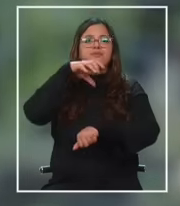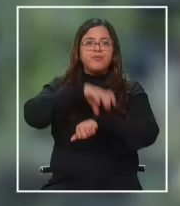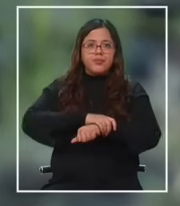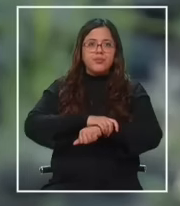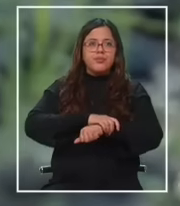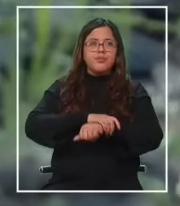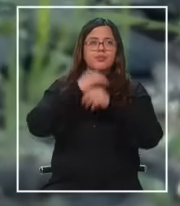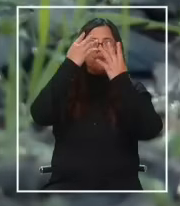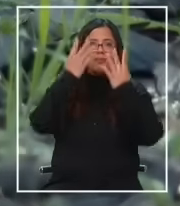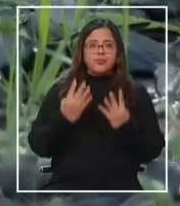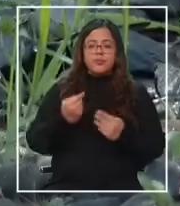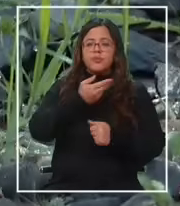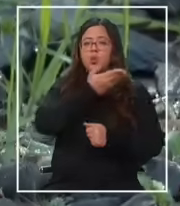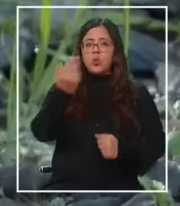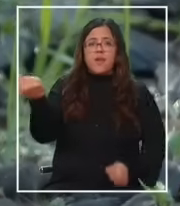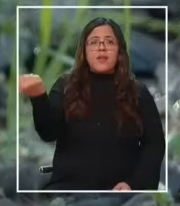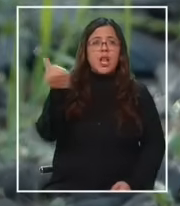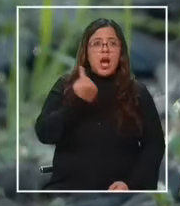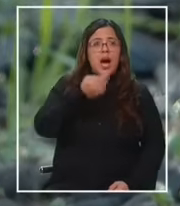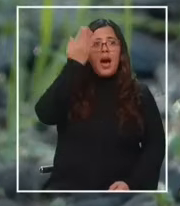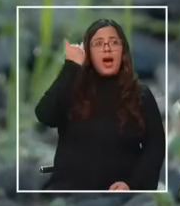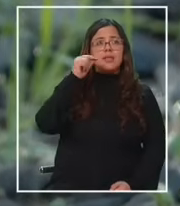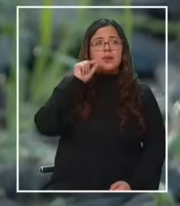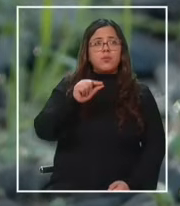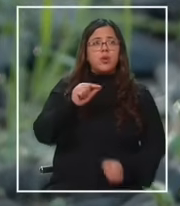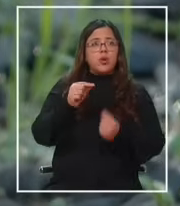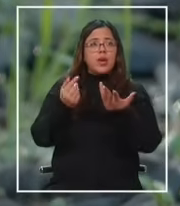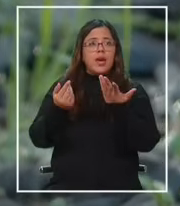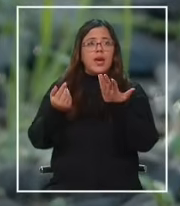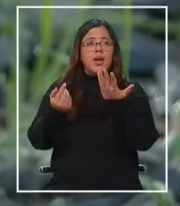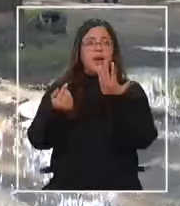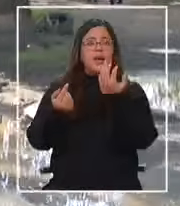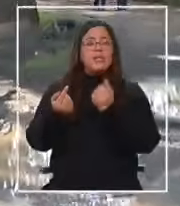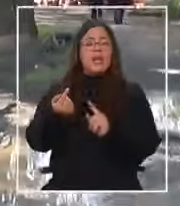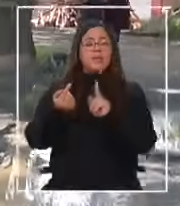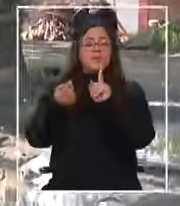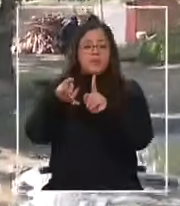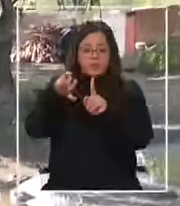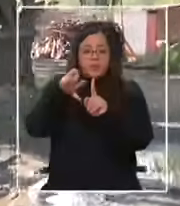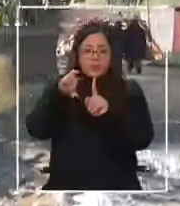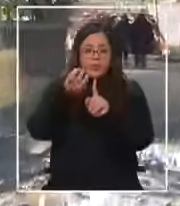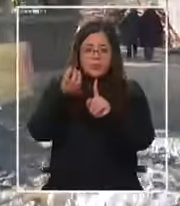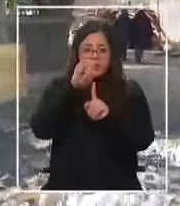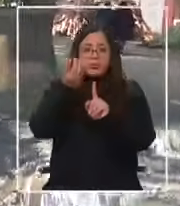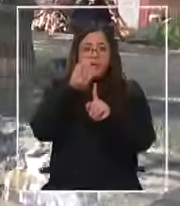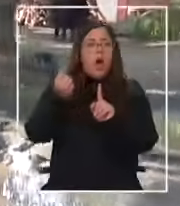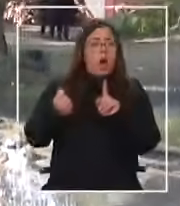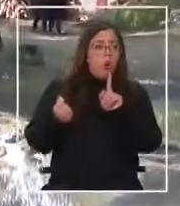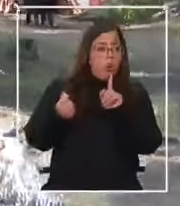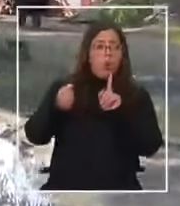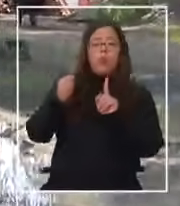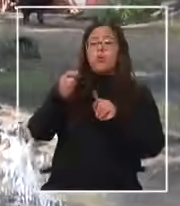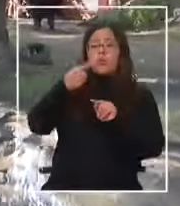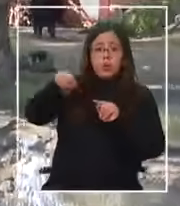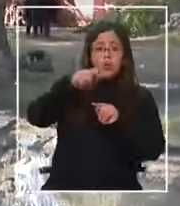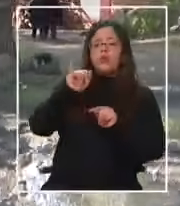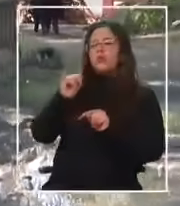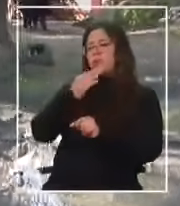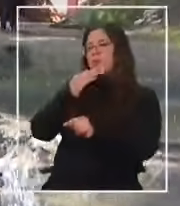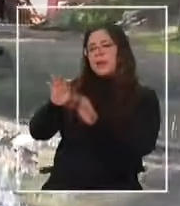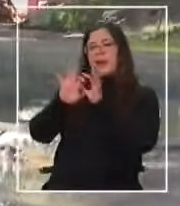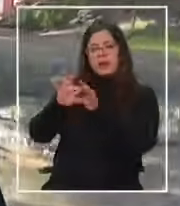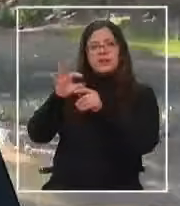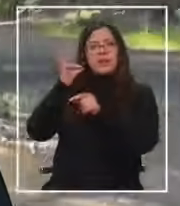Ustedes vinieron para acá hace poquito a prenderle velitas otra vez. y a darle la gracia igual, porque yo creo que igual